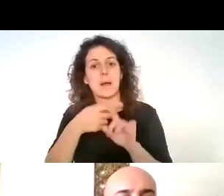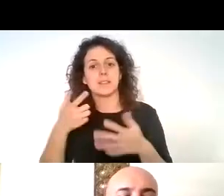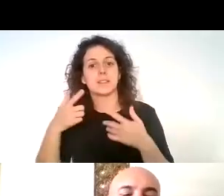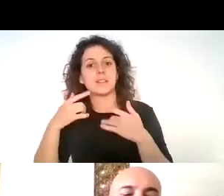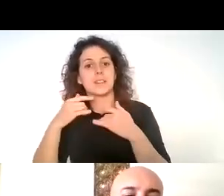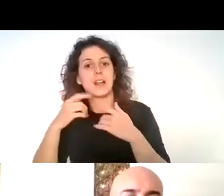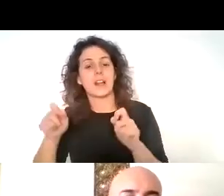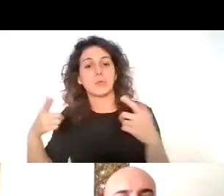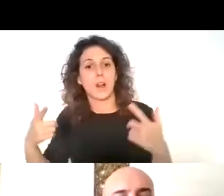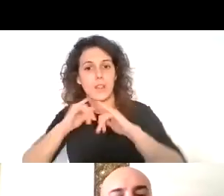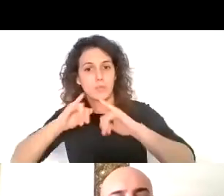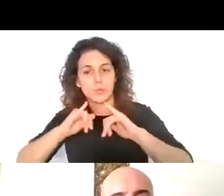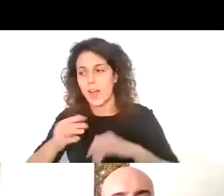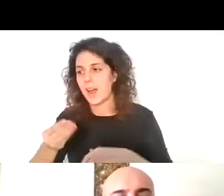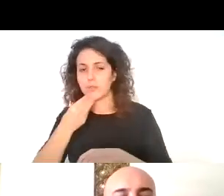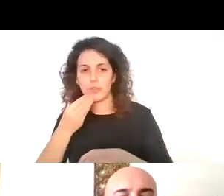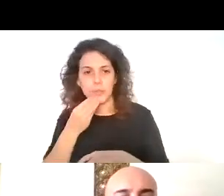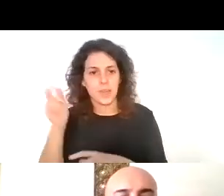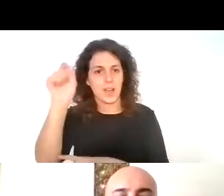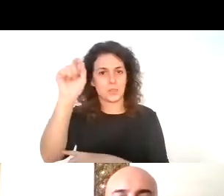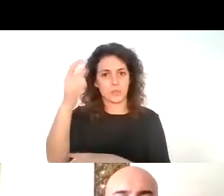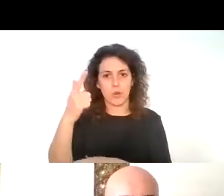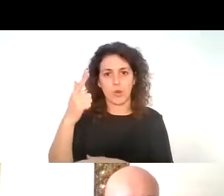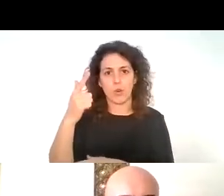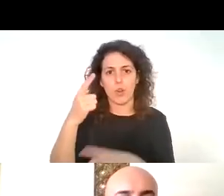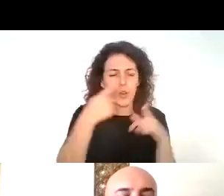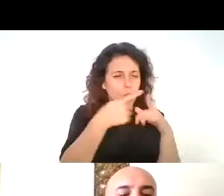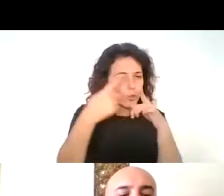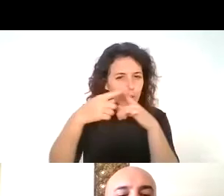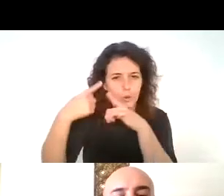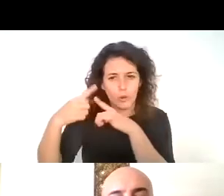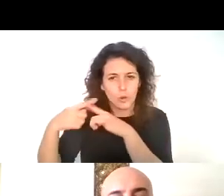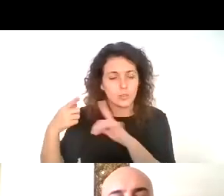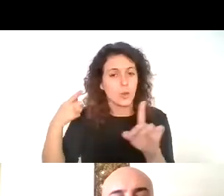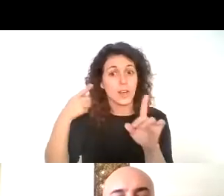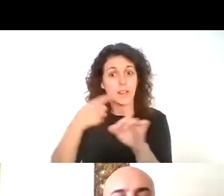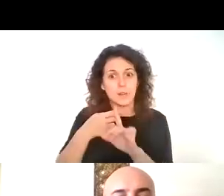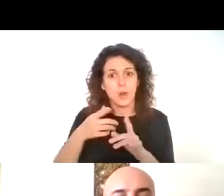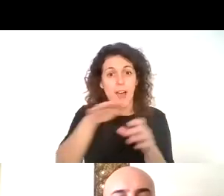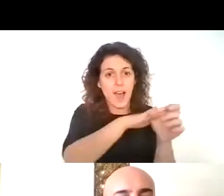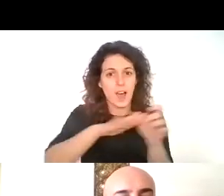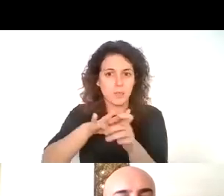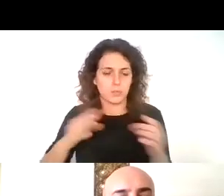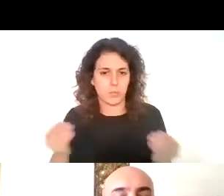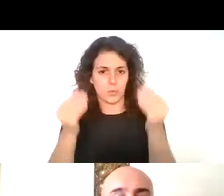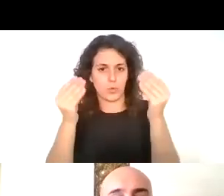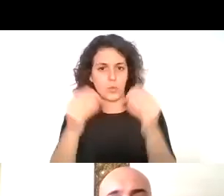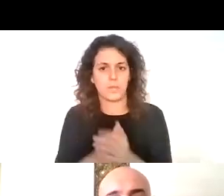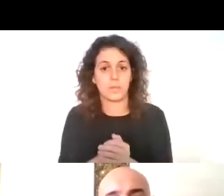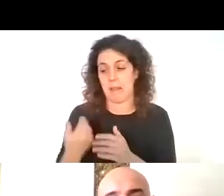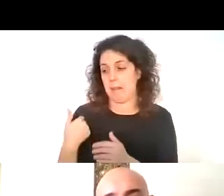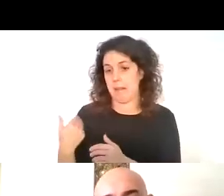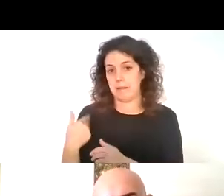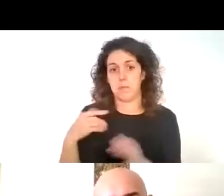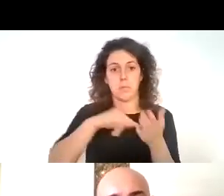naturaleza, de la gastronomía, del sol y de tantas pequeñas cosas que nos mejoran en todos los ámbitos. Recientemente hemos puesto en marcha